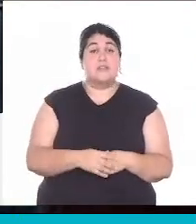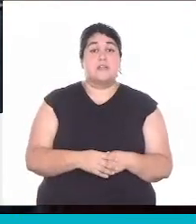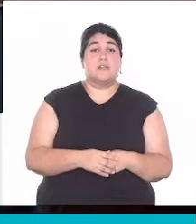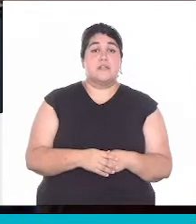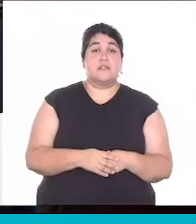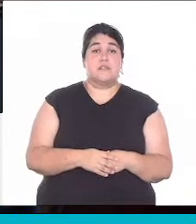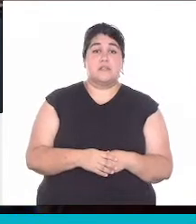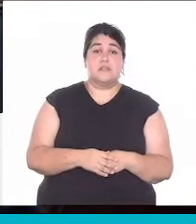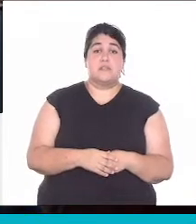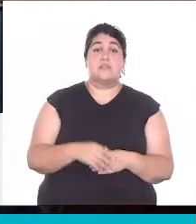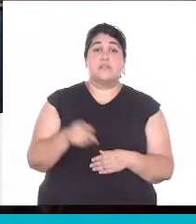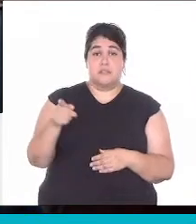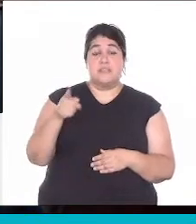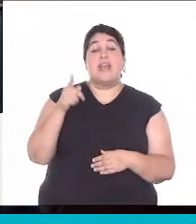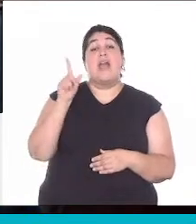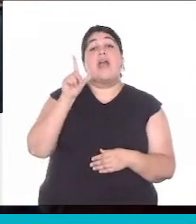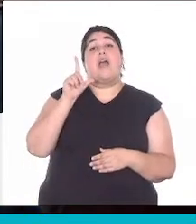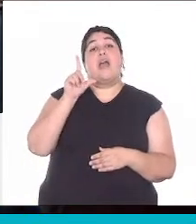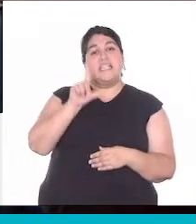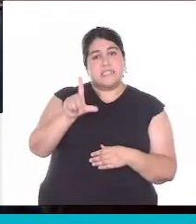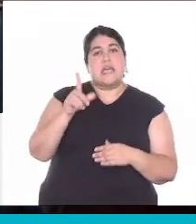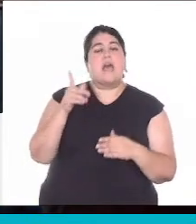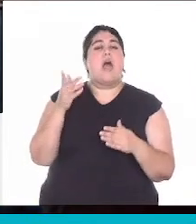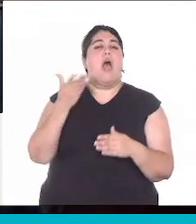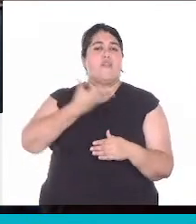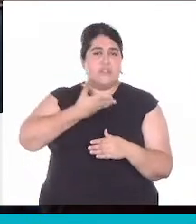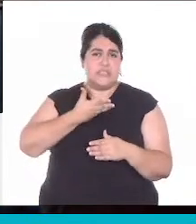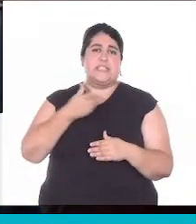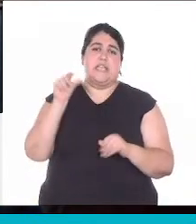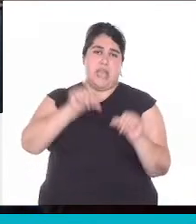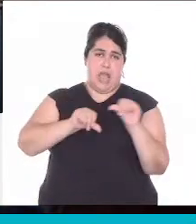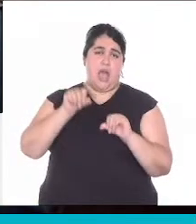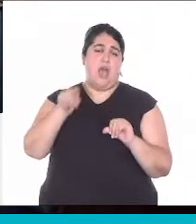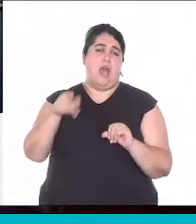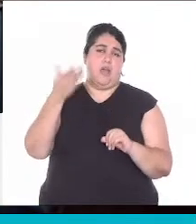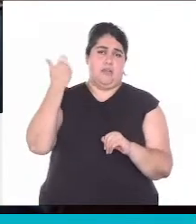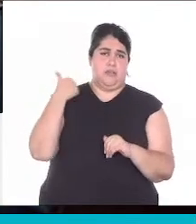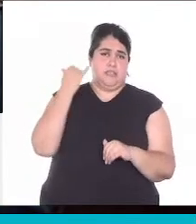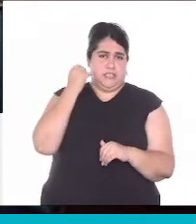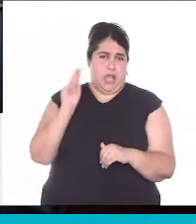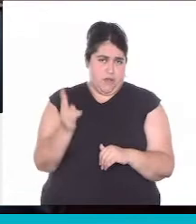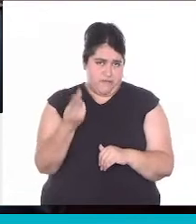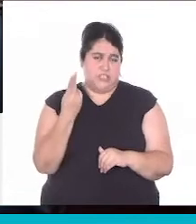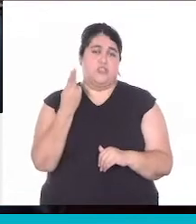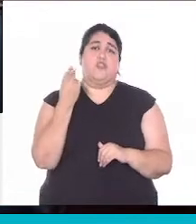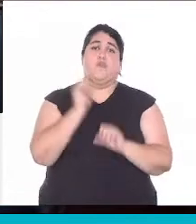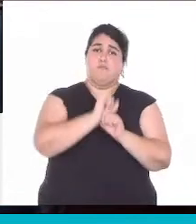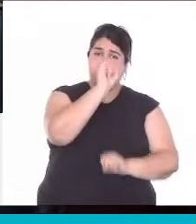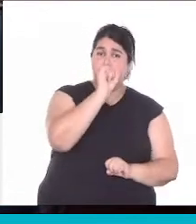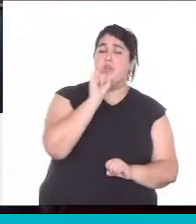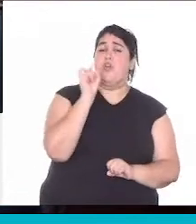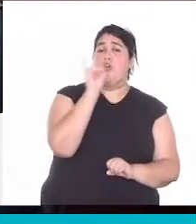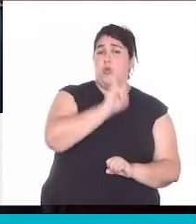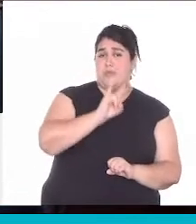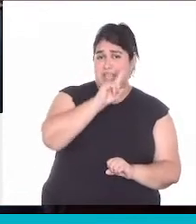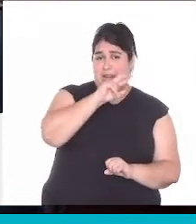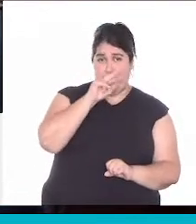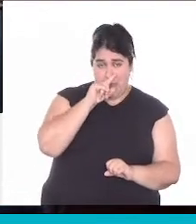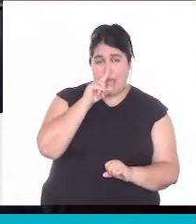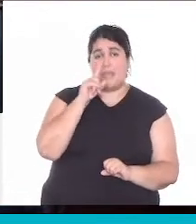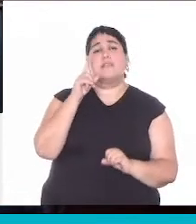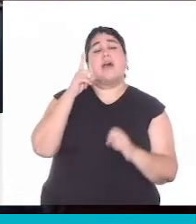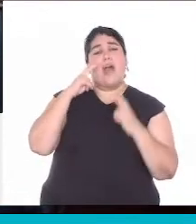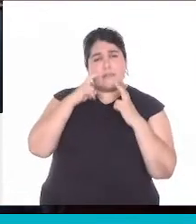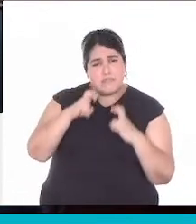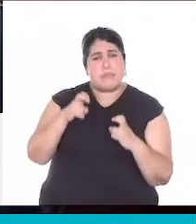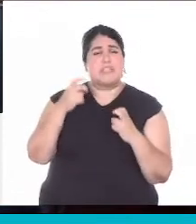fue una licenciada en física, lamentablemente ya falleció, egresada de la Universidad Nacional de La Plata, fue docente e investigadora de la Facultad de Ciencias